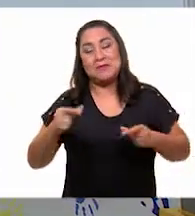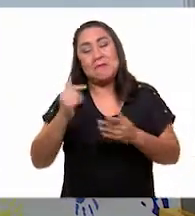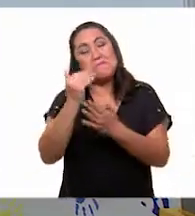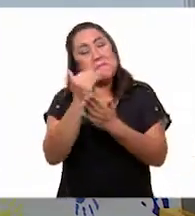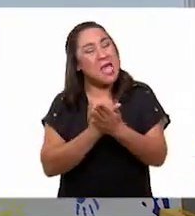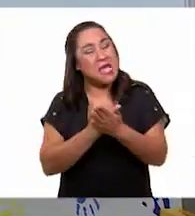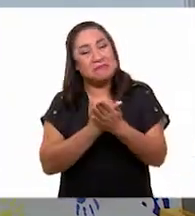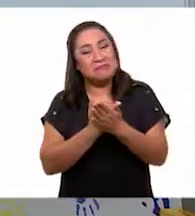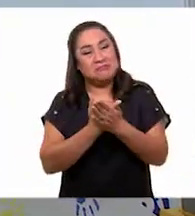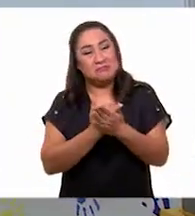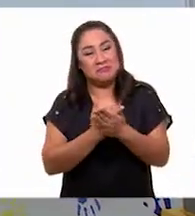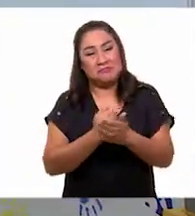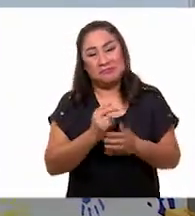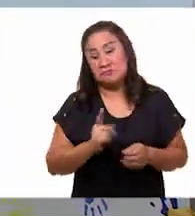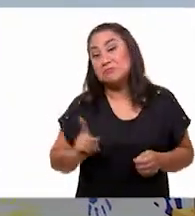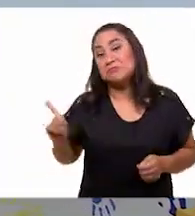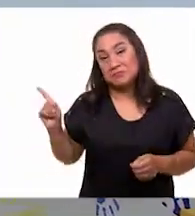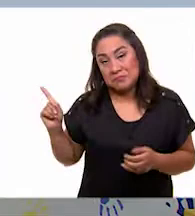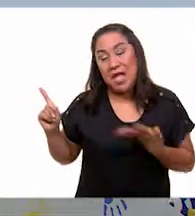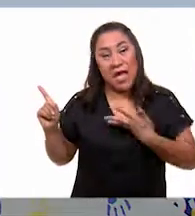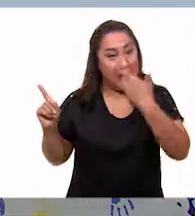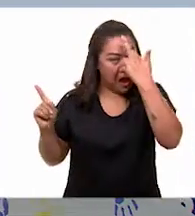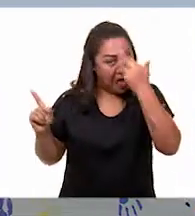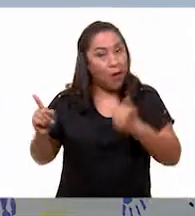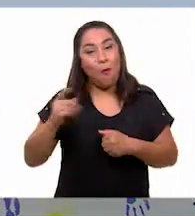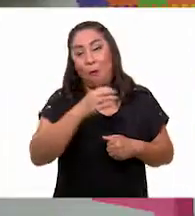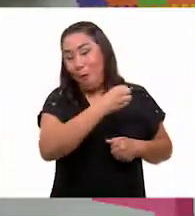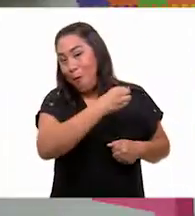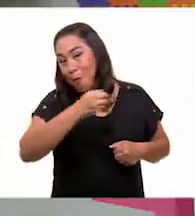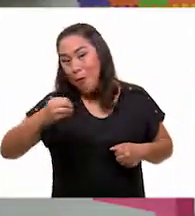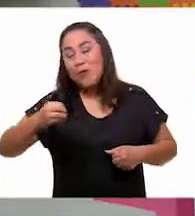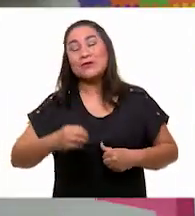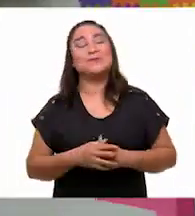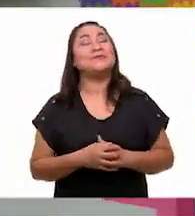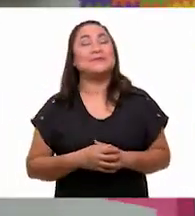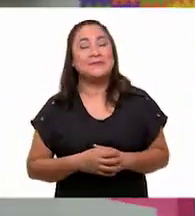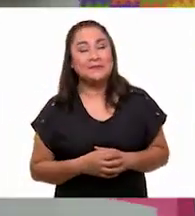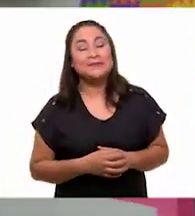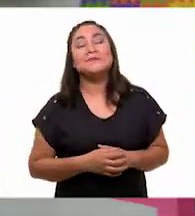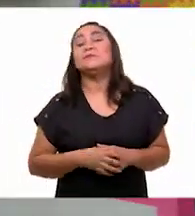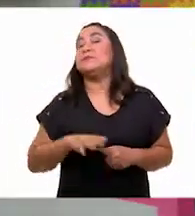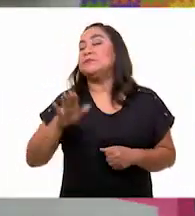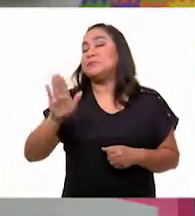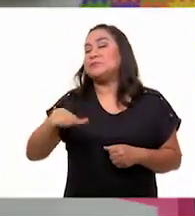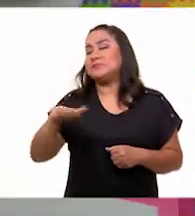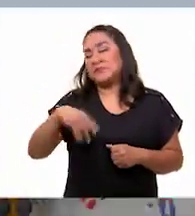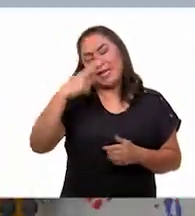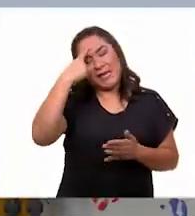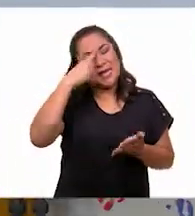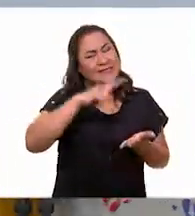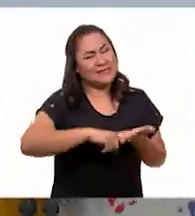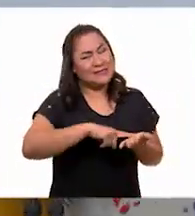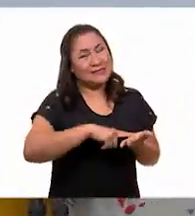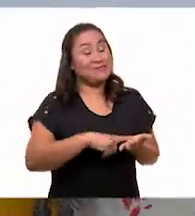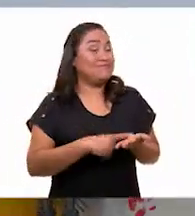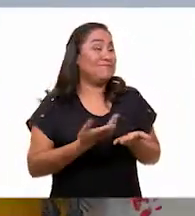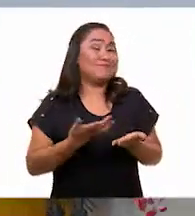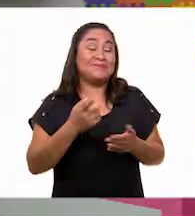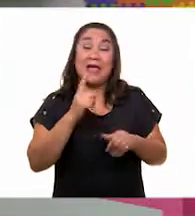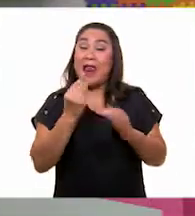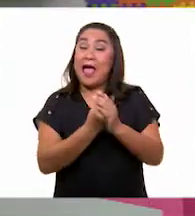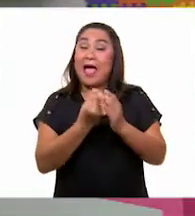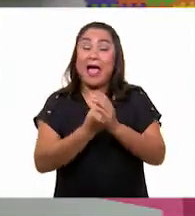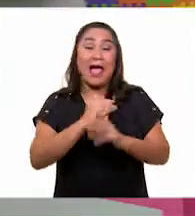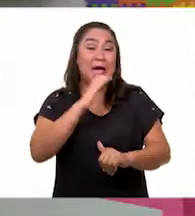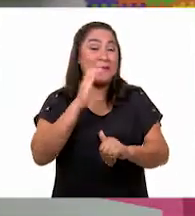menos, que está hasta abajo. Muy bien. Así es. Y bueno, Oscar, ¿adivina qué? ¿Qué? Que ya se nos acabó nuestra